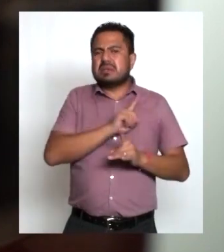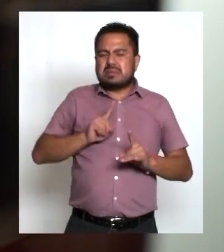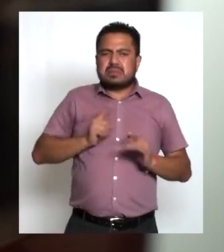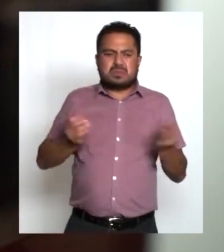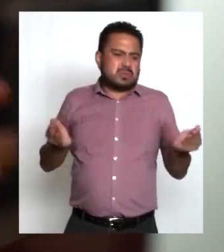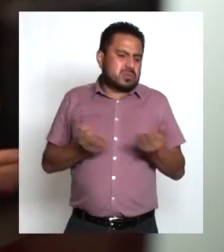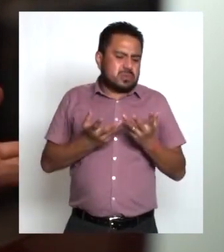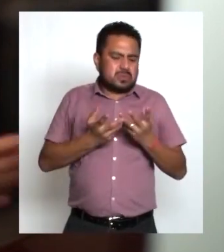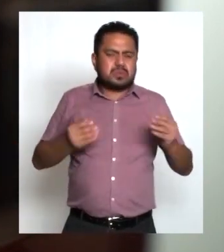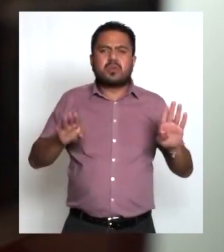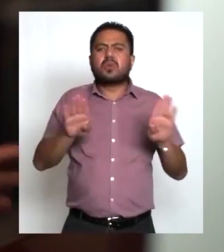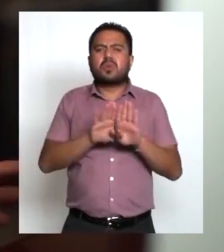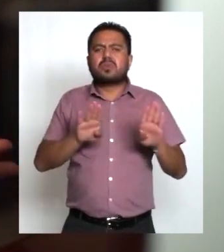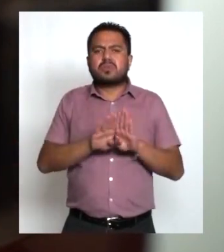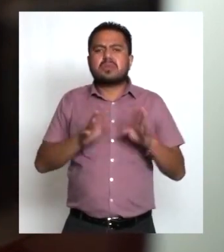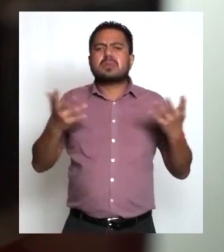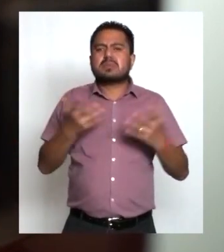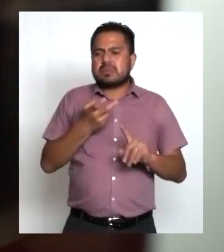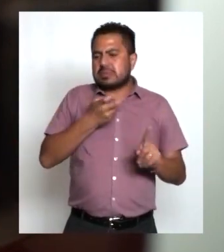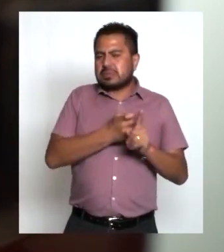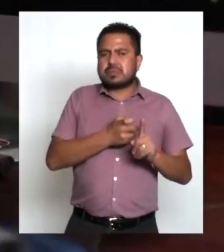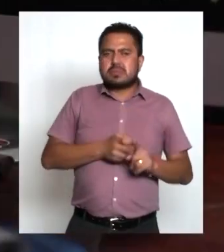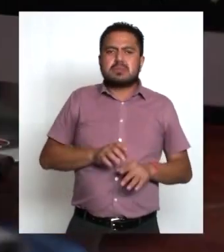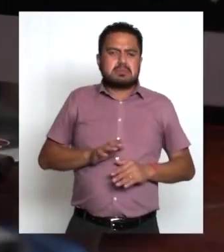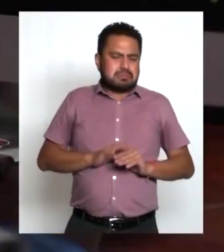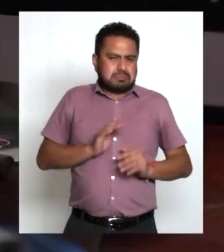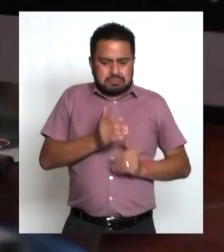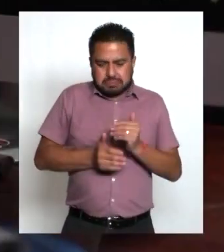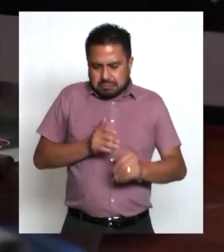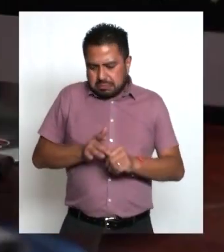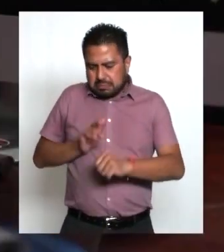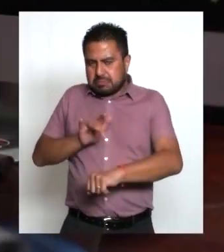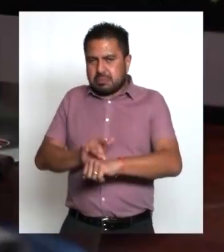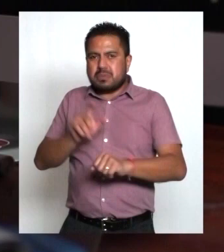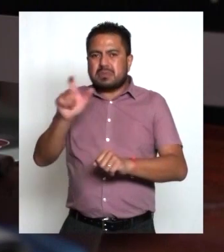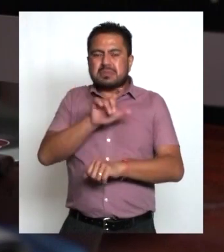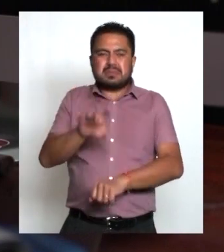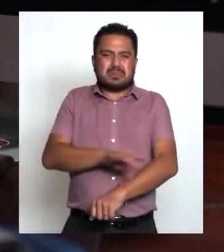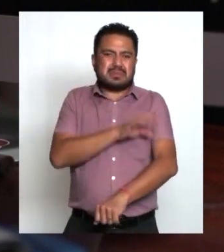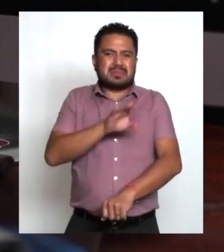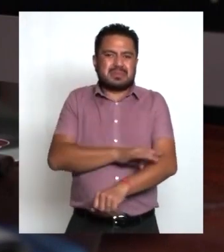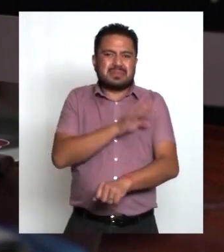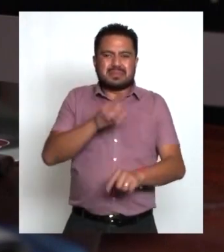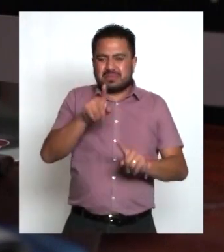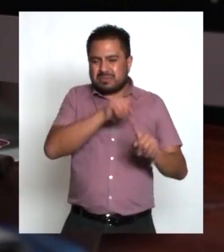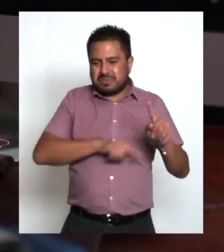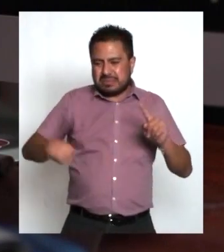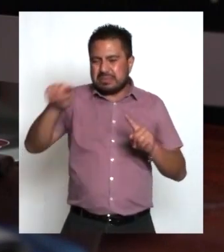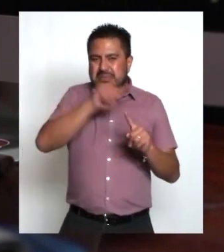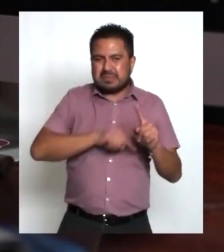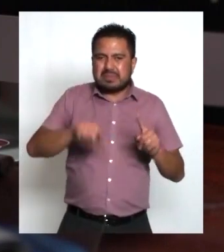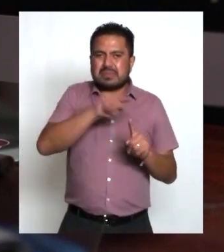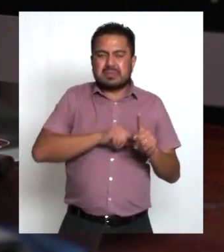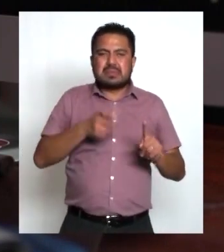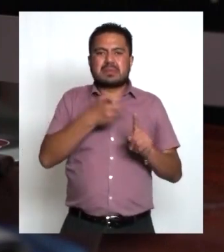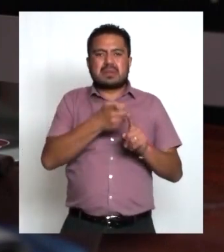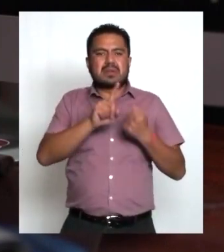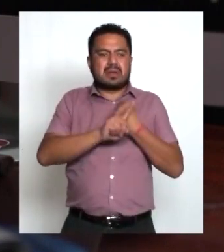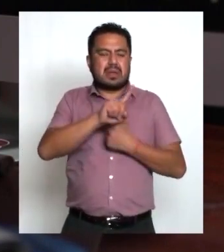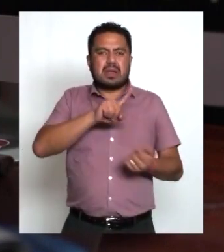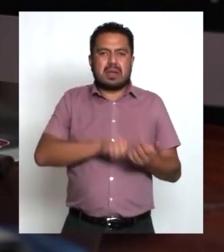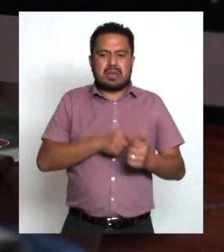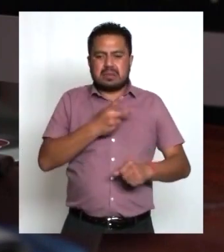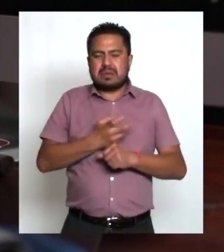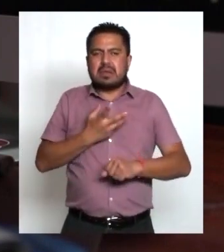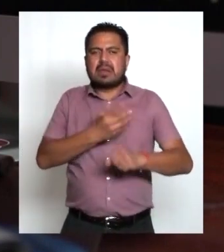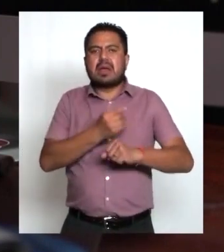se tienen que enfriar y cómo es que lo hacen? Un proceso físico. Cuando la corriente eléctrica circula en un medio, uno de